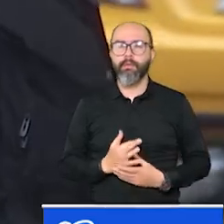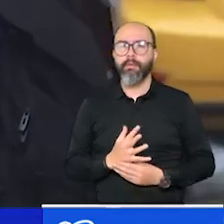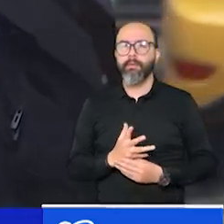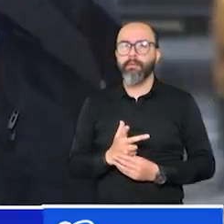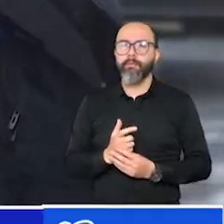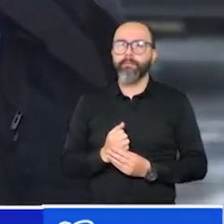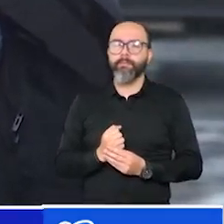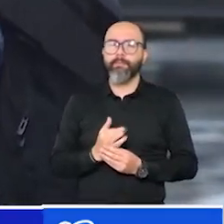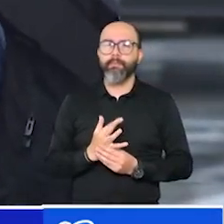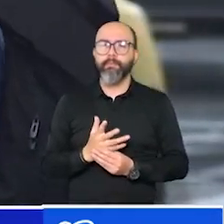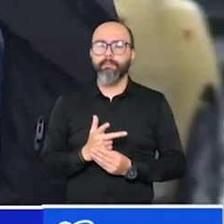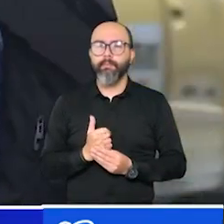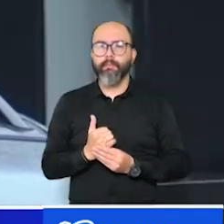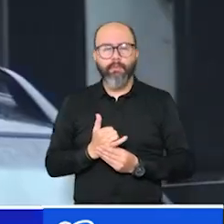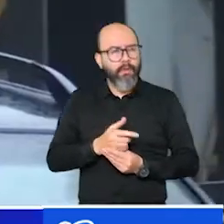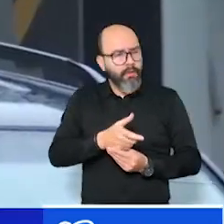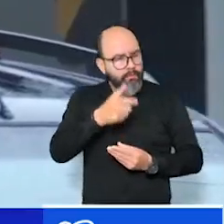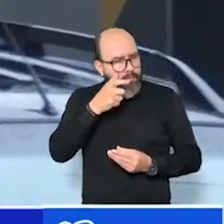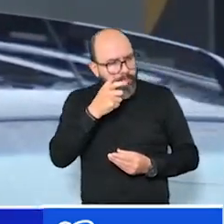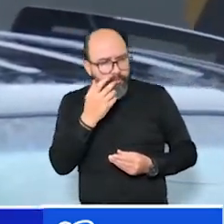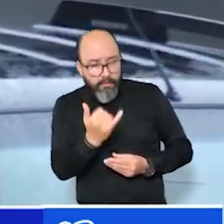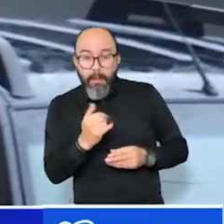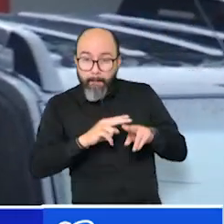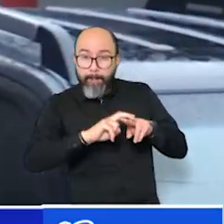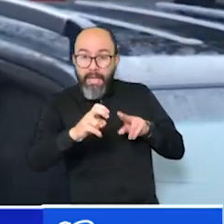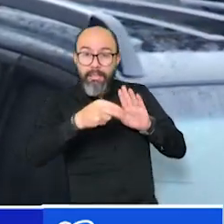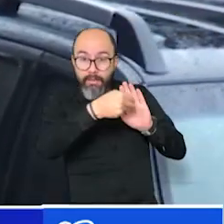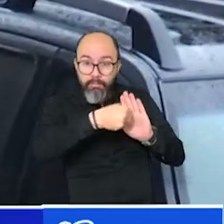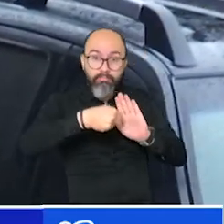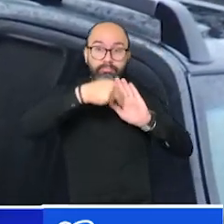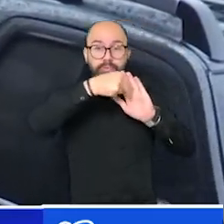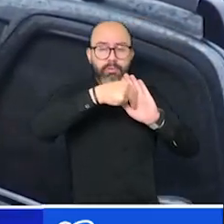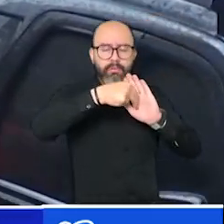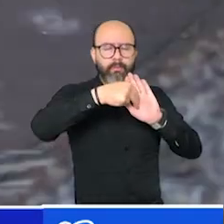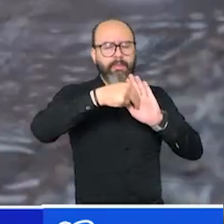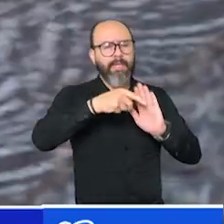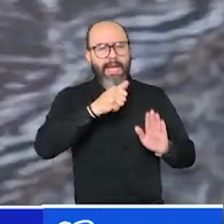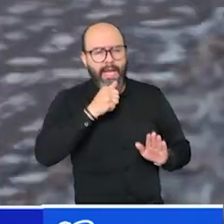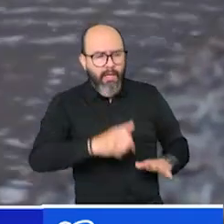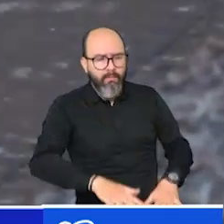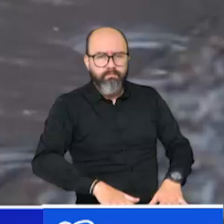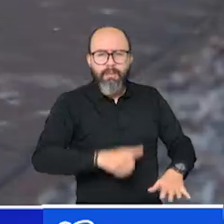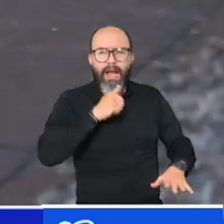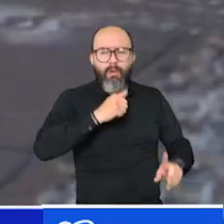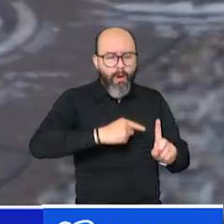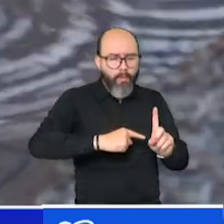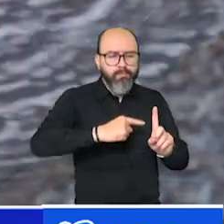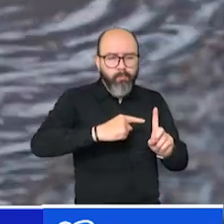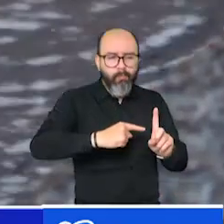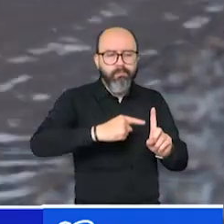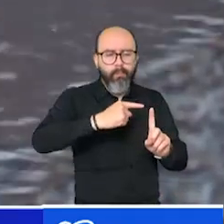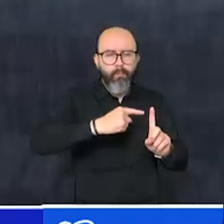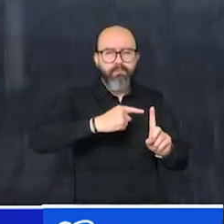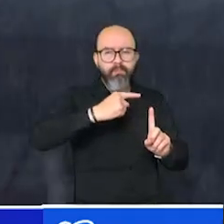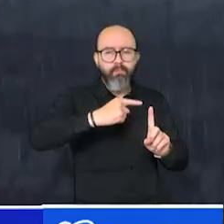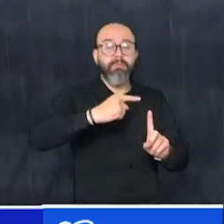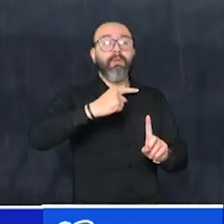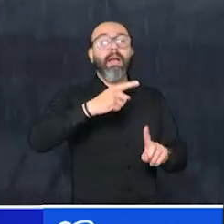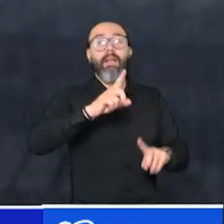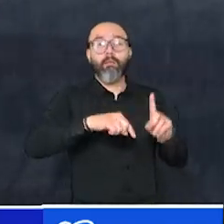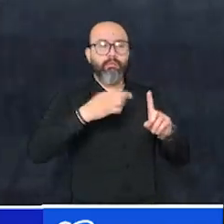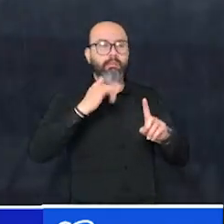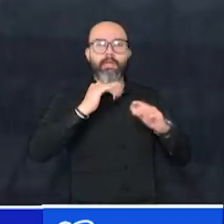el sistema de monitoreo para la gestión del riesgo de manizales estableció que el acumulado de lluvias en algunas de sus estaciones está superando los